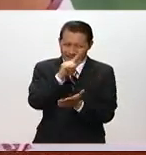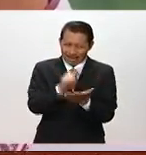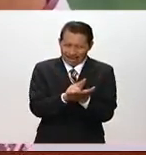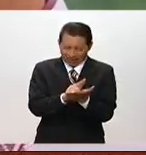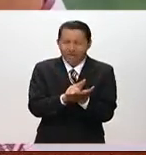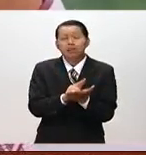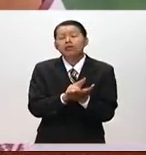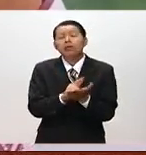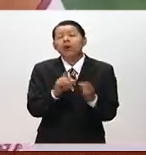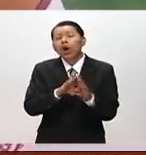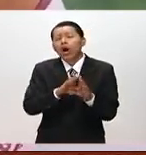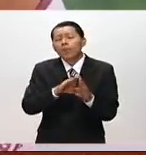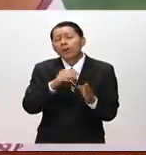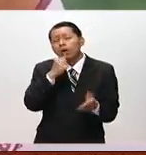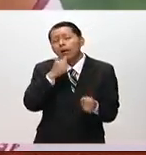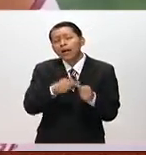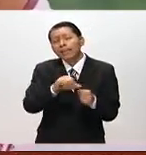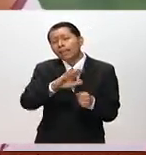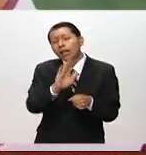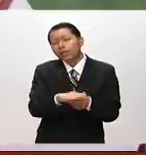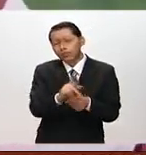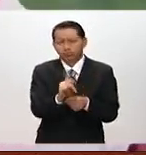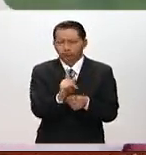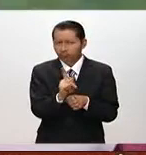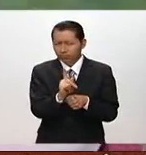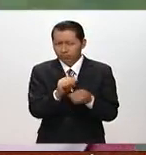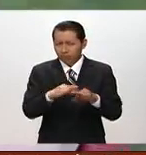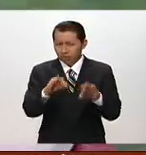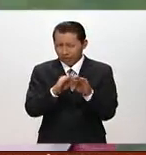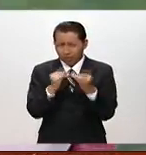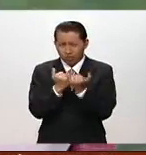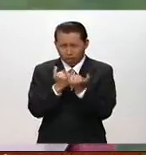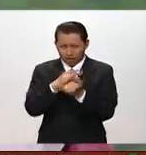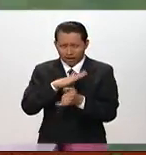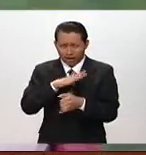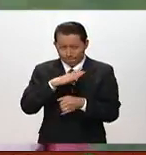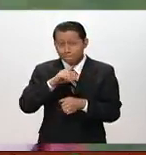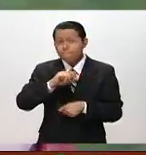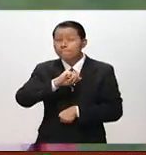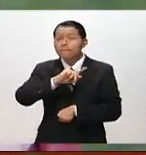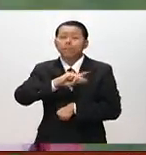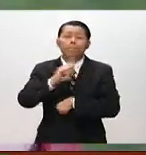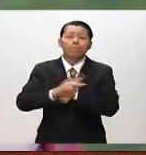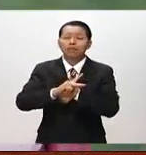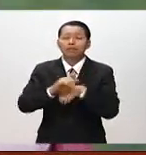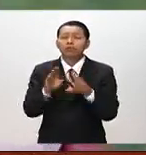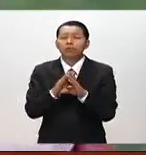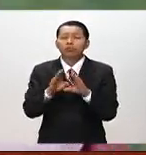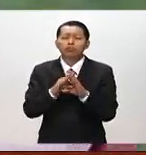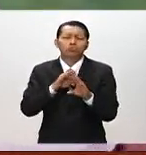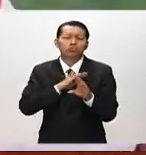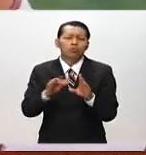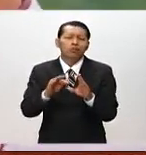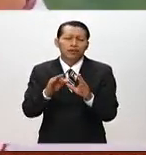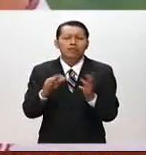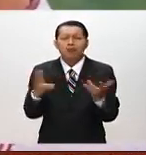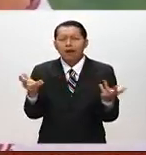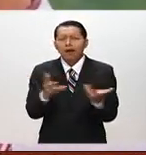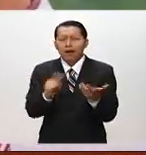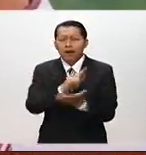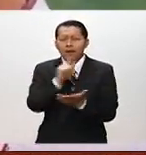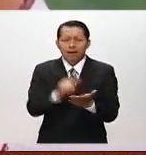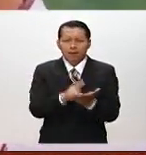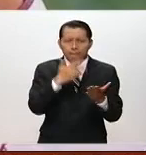derechos consagrados en distintos ordenamientos de nuestro país, si fuimos ya capaces de construir una buena